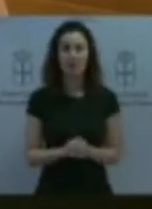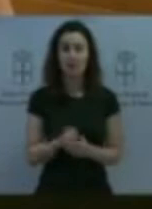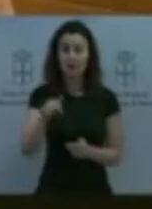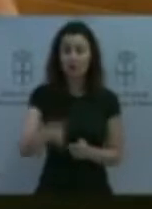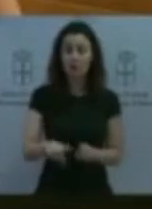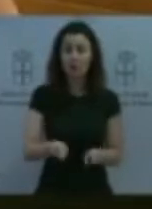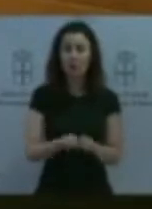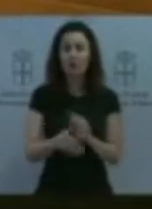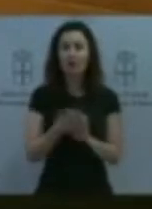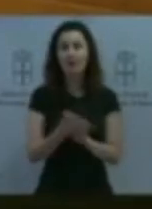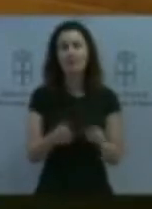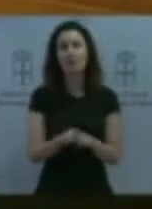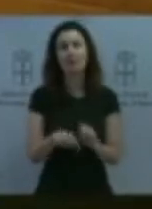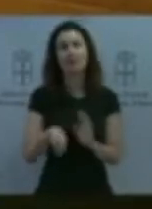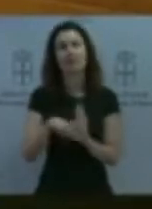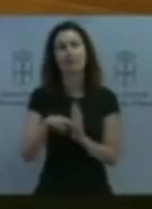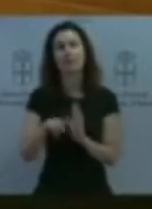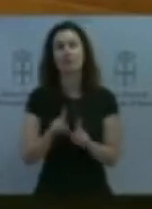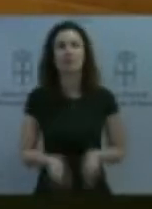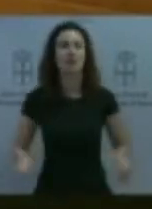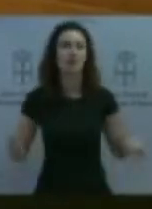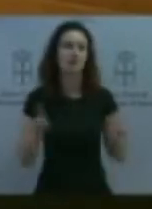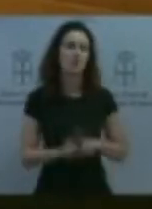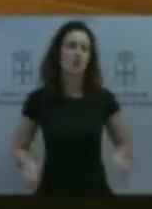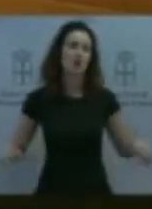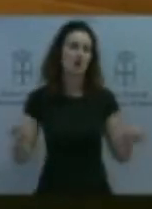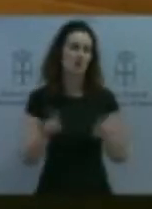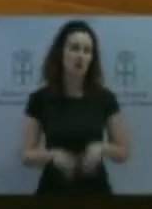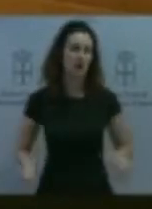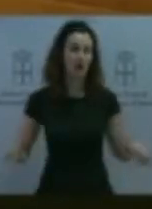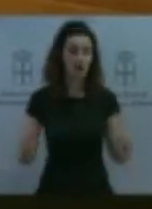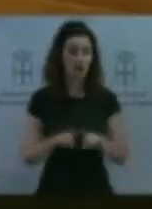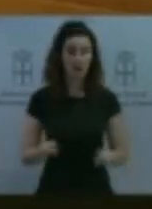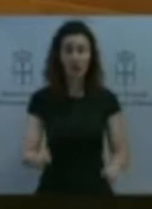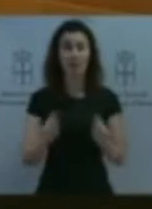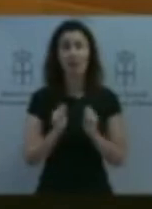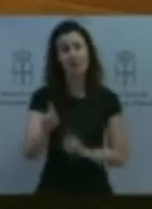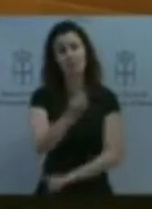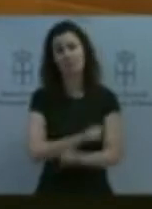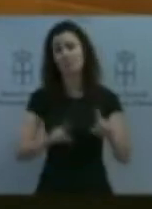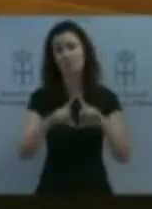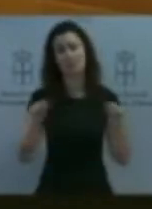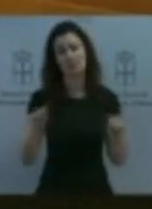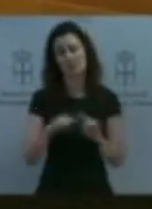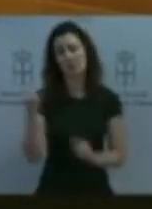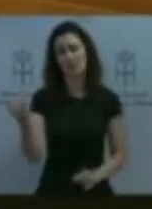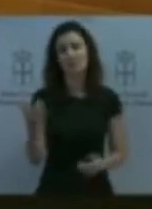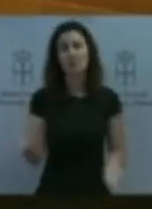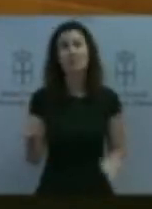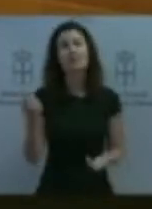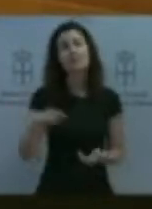una y otra vez las mismas fórmulas que nos llevan a tener problemas en Asturias. Mire, ¿sabe quién se está llevando la rentabilidad? Yo se lo voy a decir. Se paga el kilo